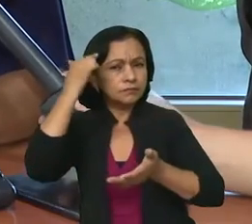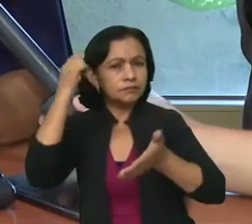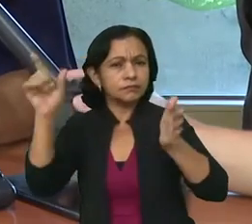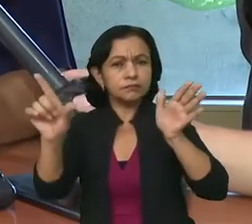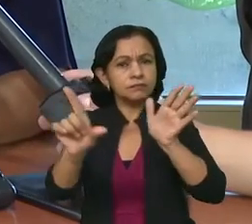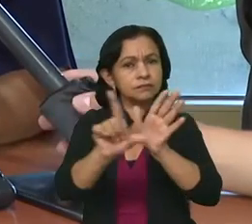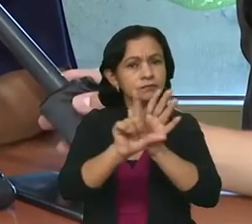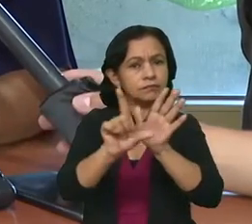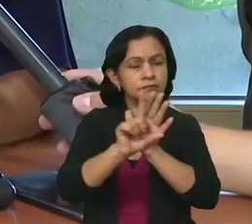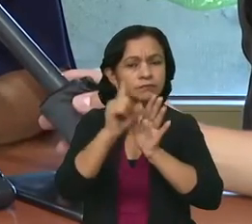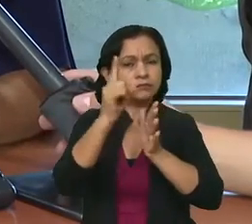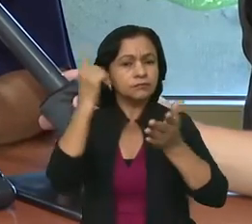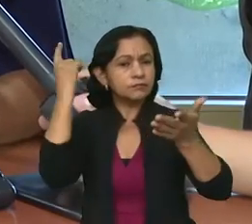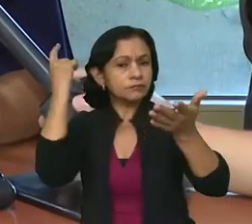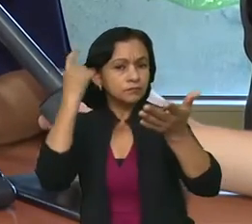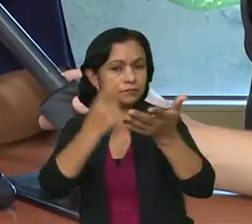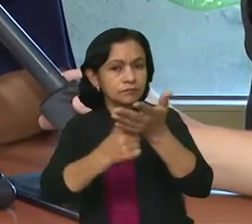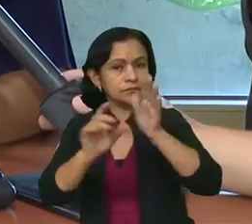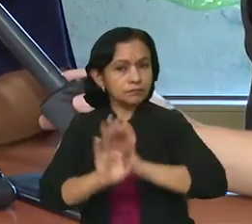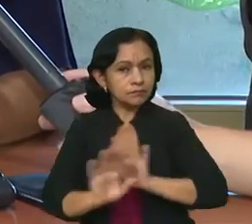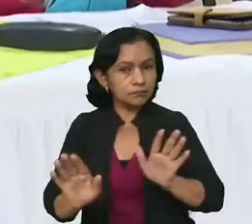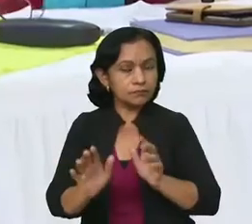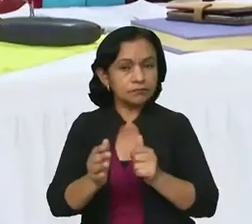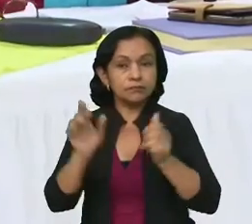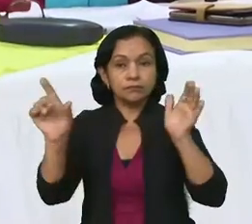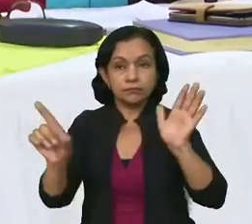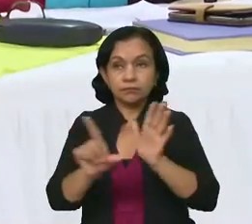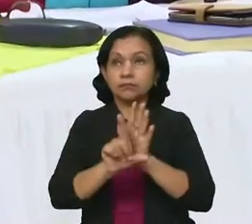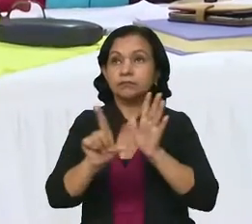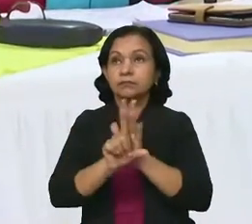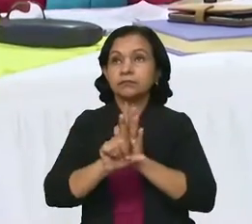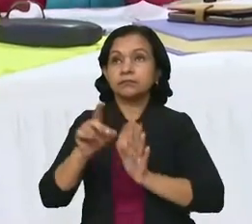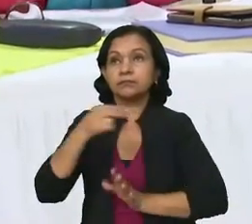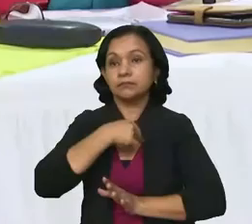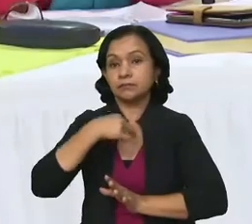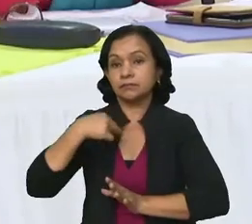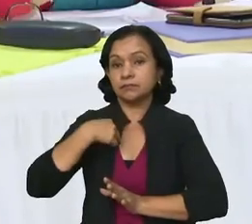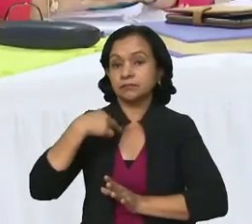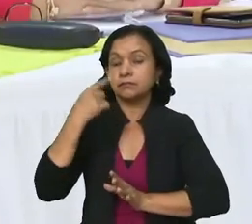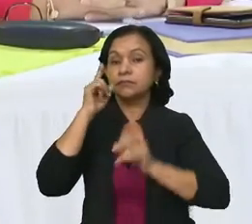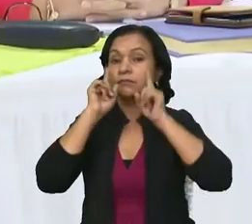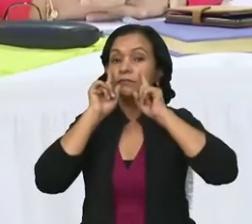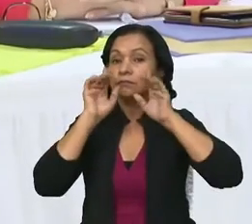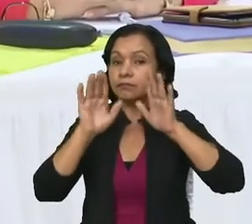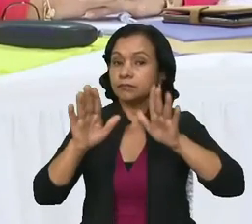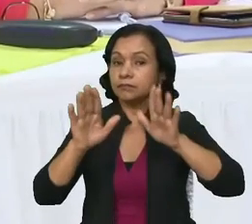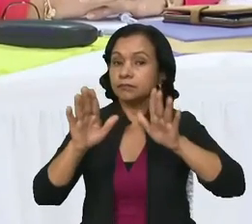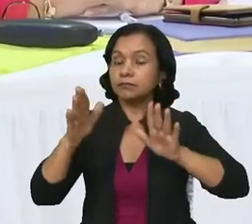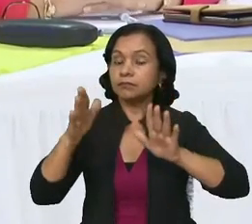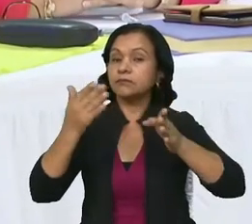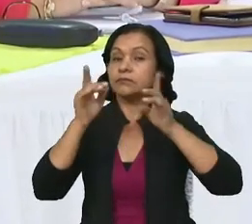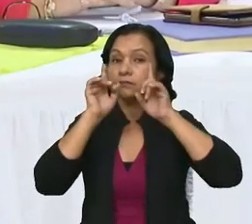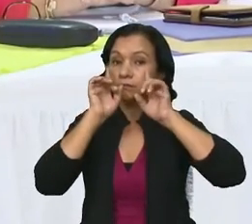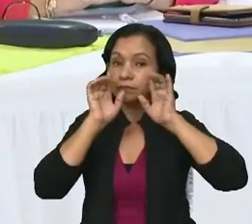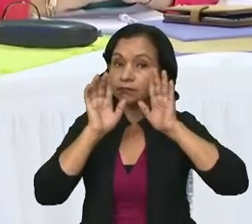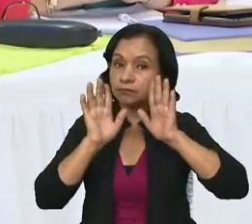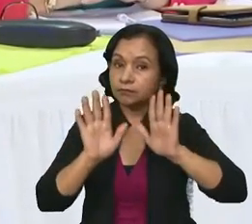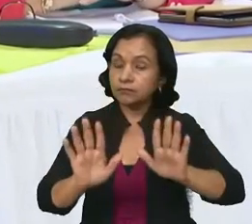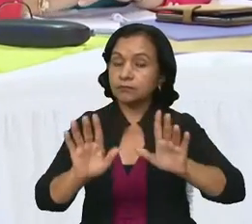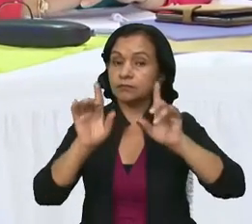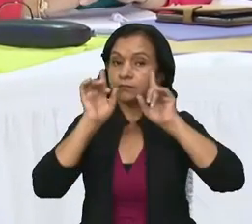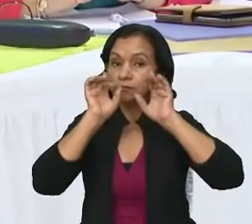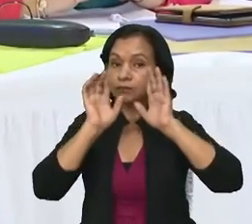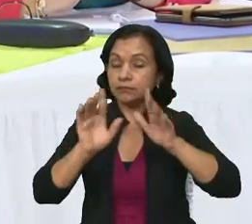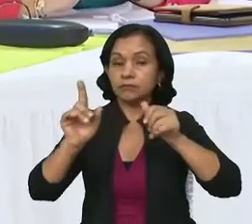un carácter sancionador, pero también esta ley lleva un elemento preventivo, pues es la prevención